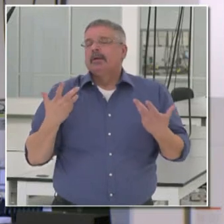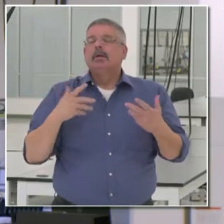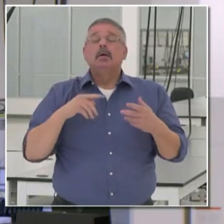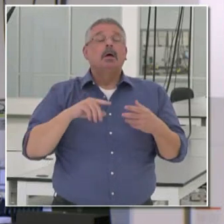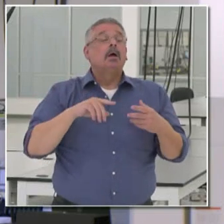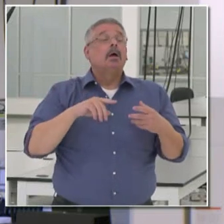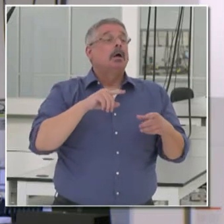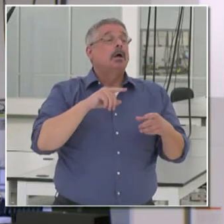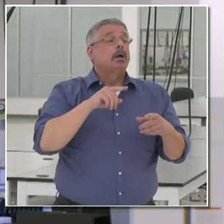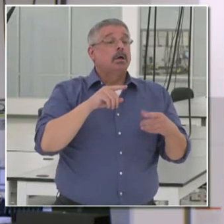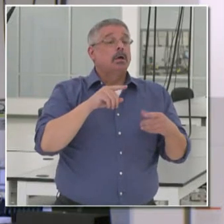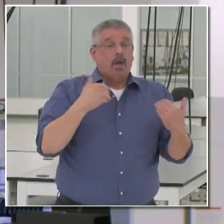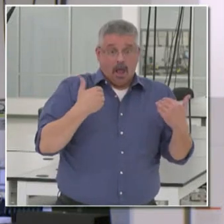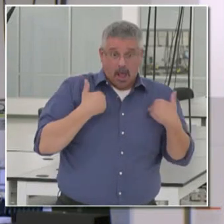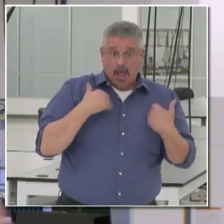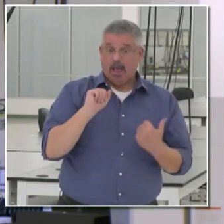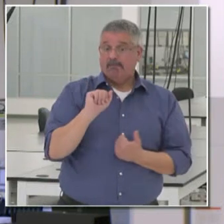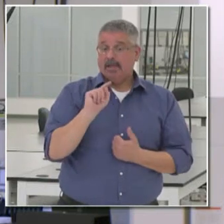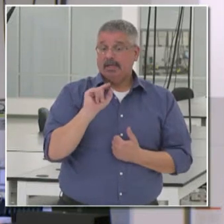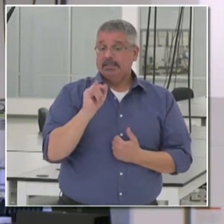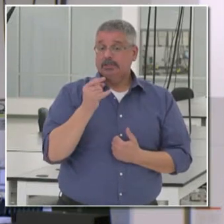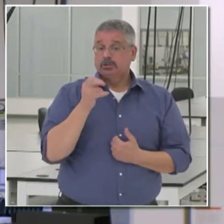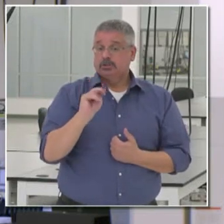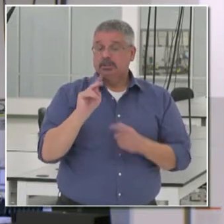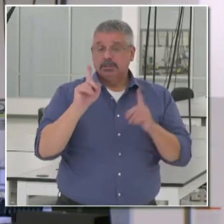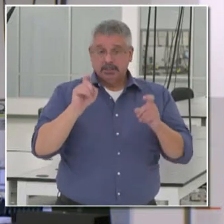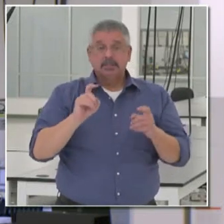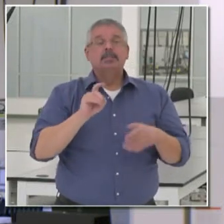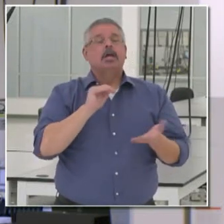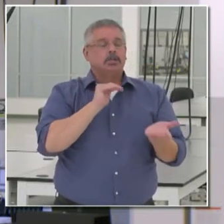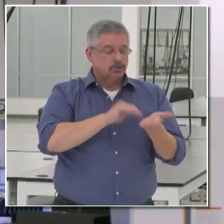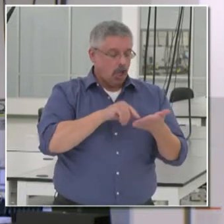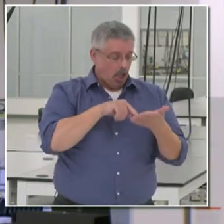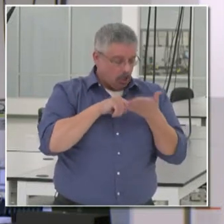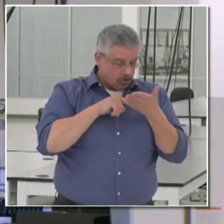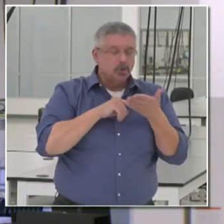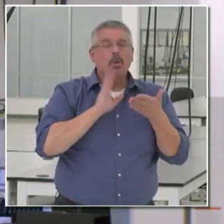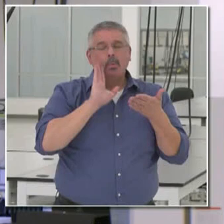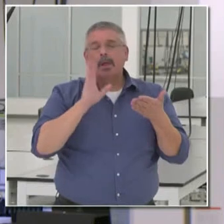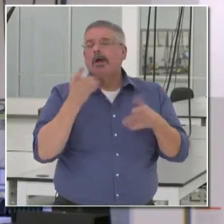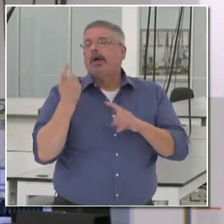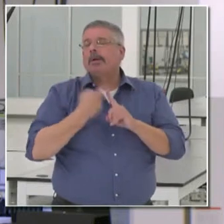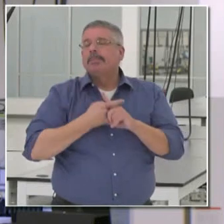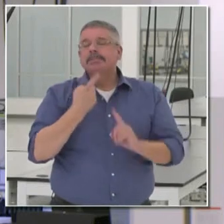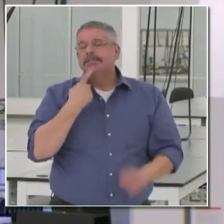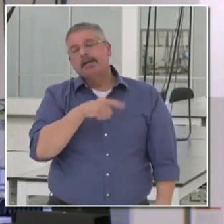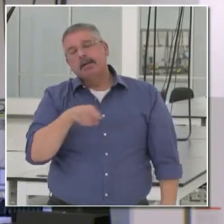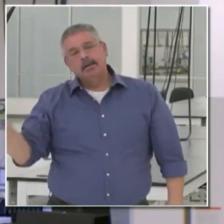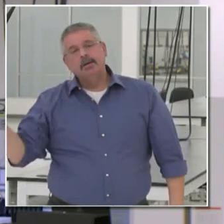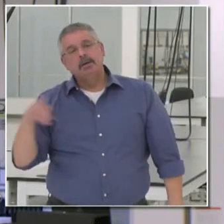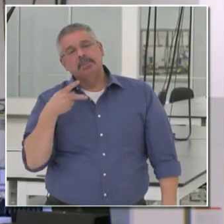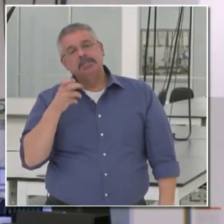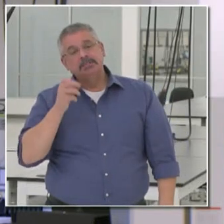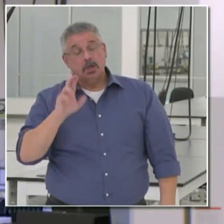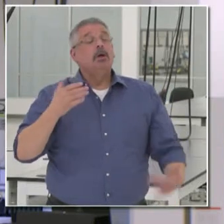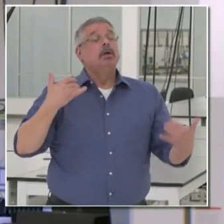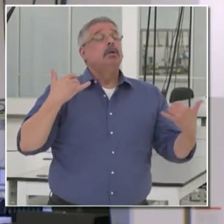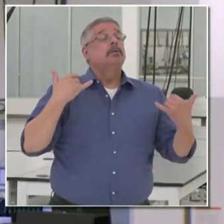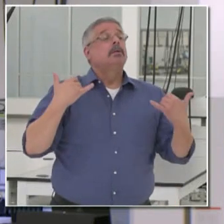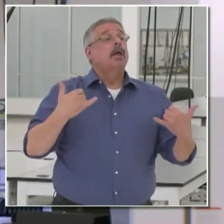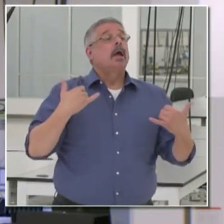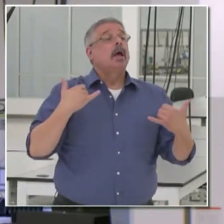lo dije al comienzo si tiene una prueba de antígeno el doctor va a redirigir lo a que se haga la prueba psa simplemente estamos